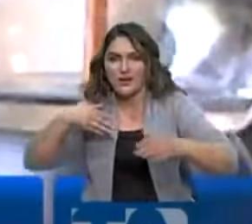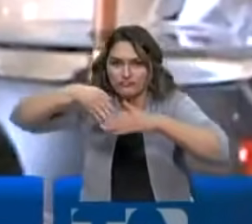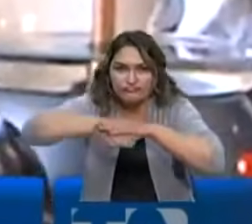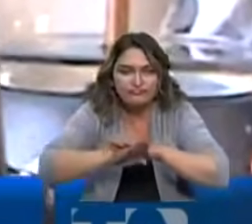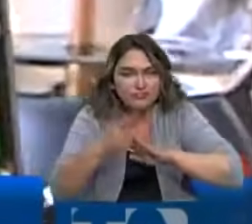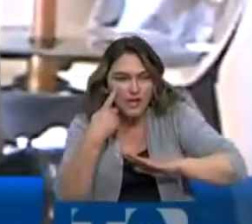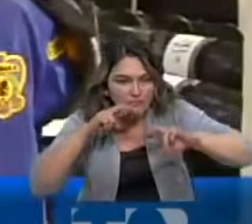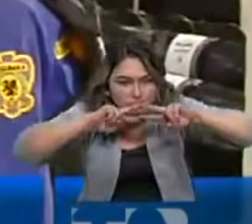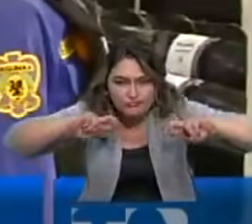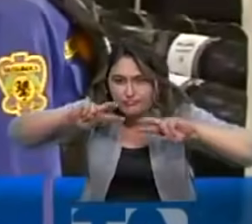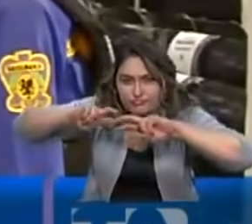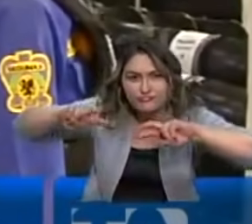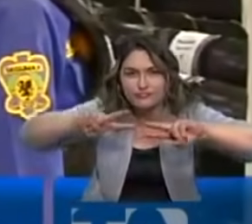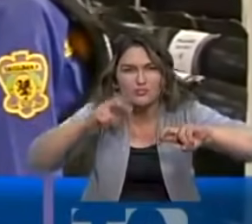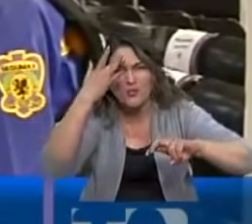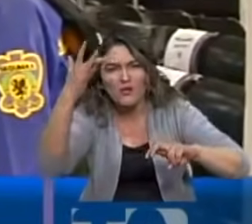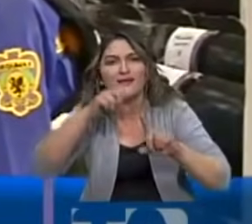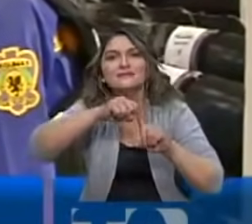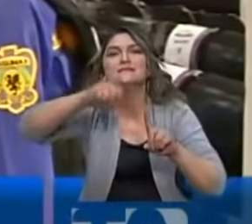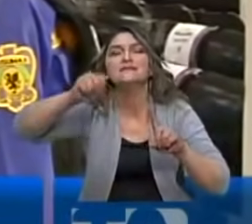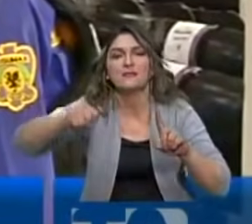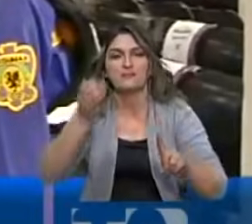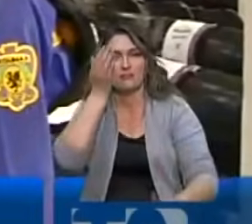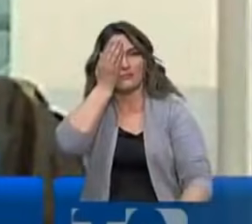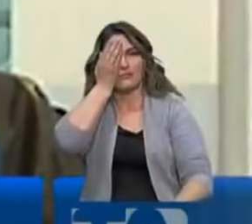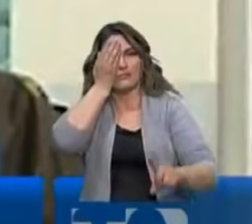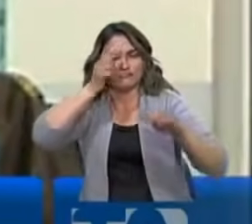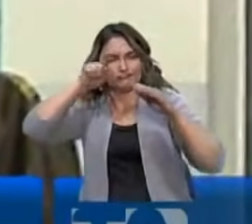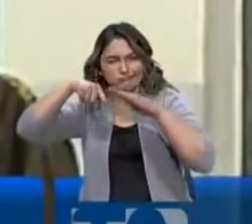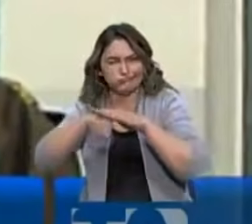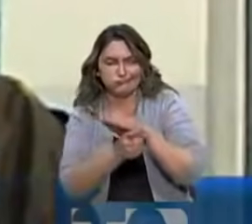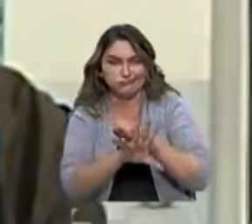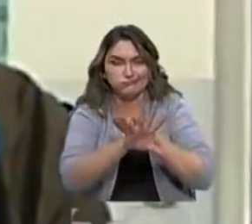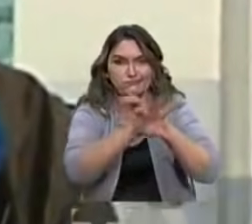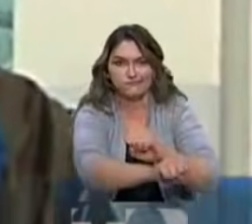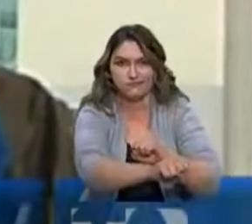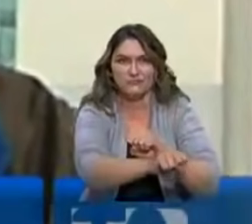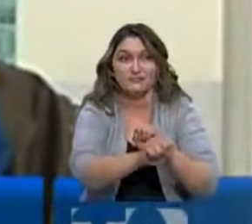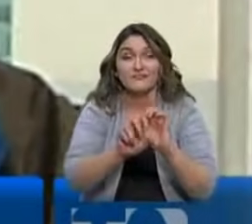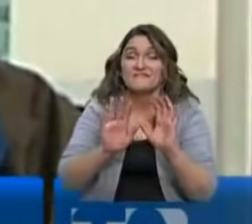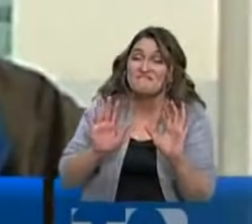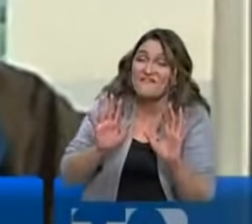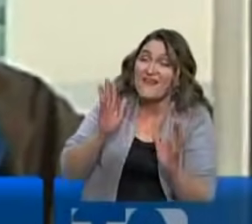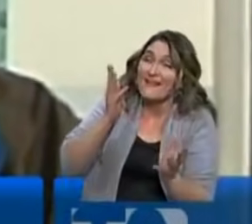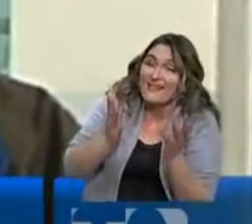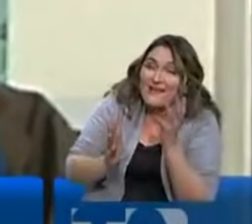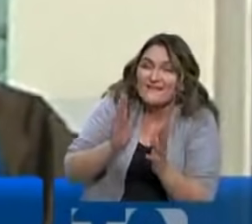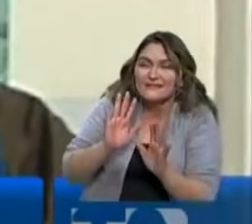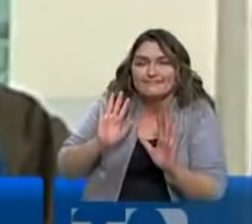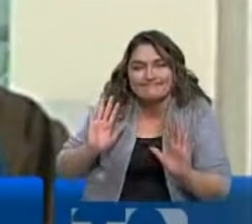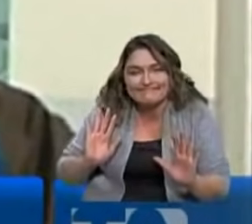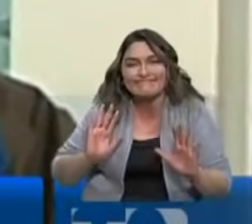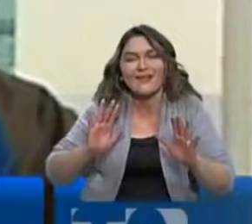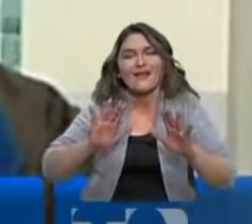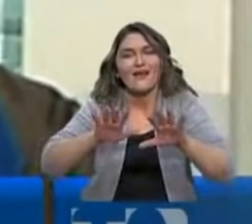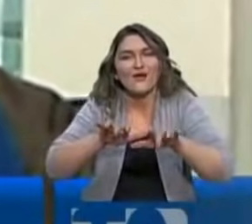entidad que sufrió un hackeo en su sistema informático el día jueves se puede determinar que existirían equipos informáticos por